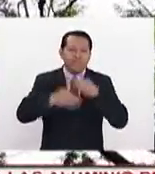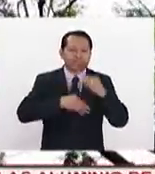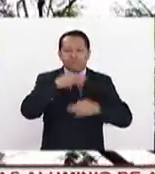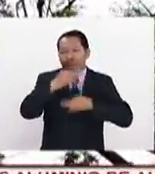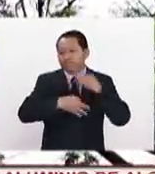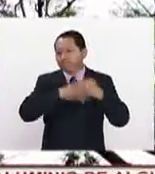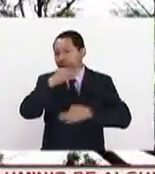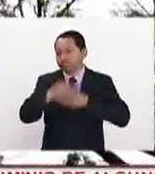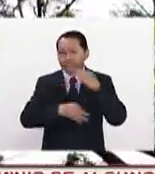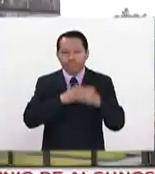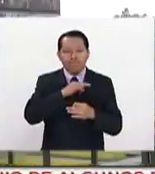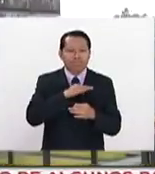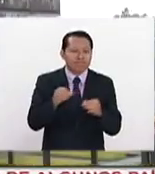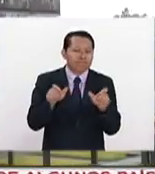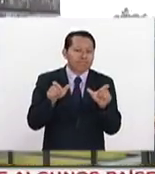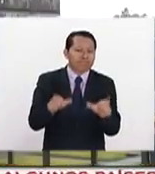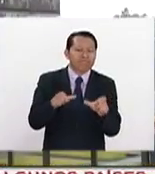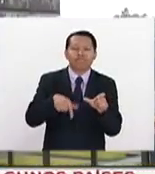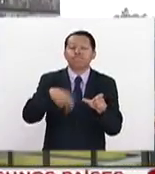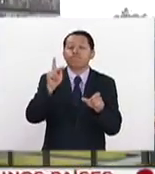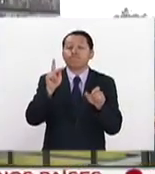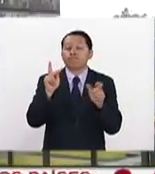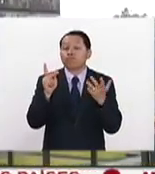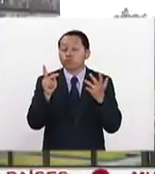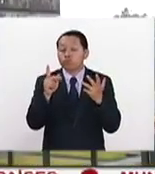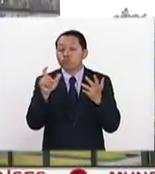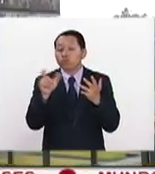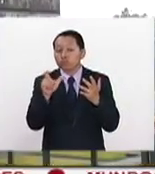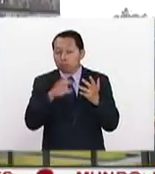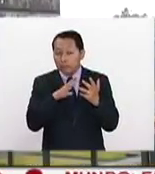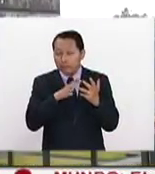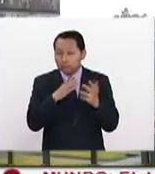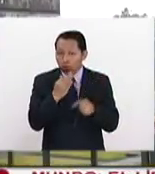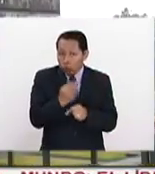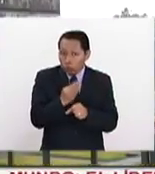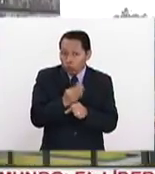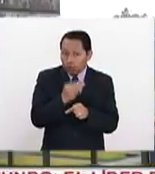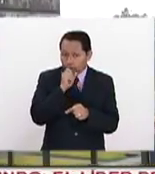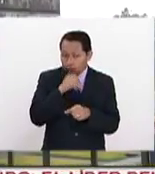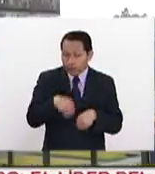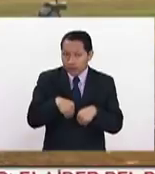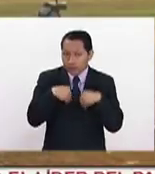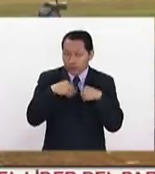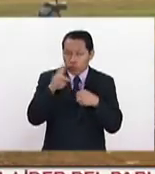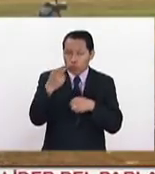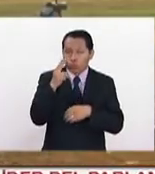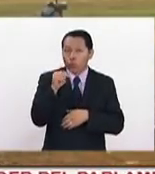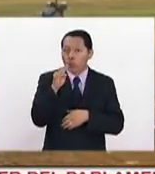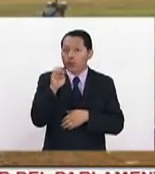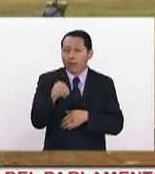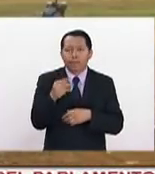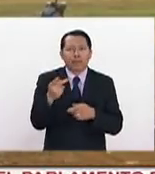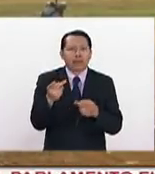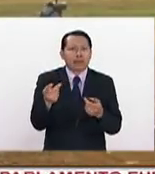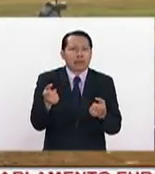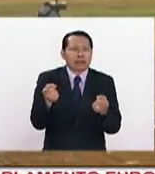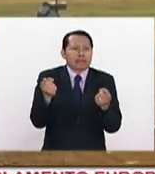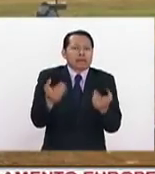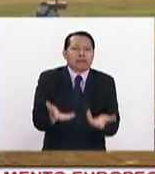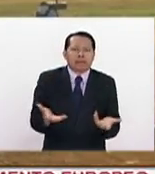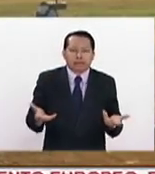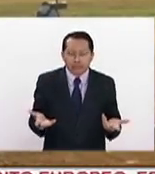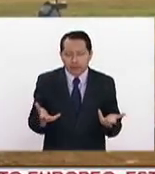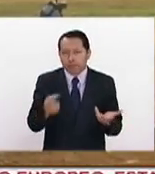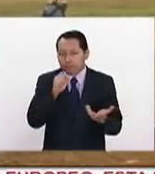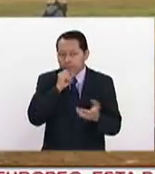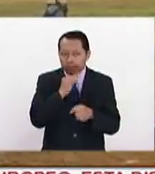de prevención para el consumo de drogas, pero con el momento justo que está viviendo la UNAM, ¿qué se puede hacer? Es la